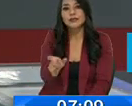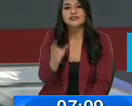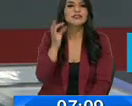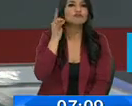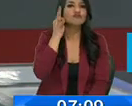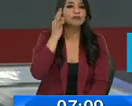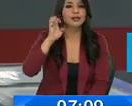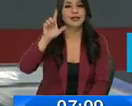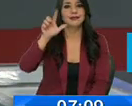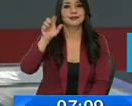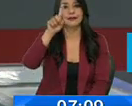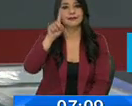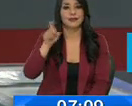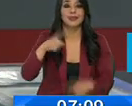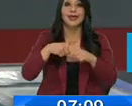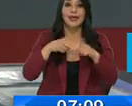Cabezas,